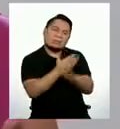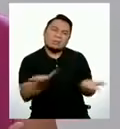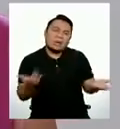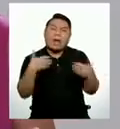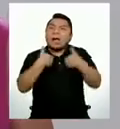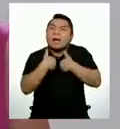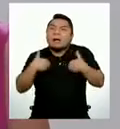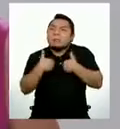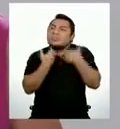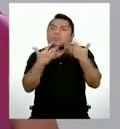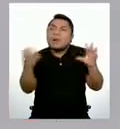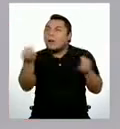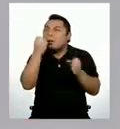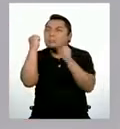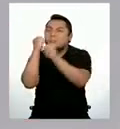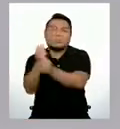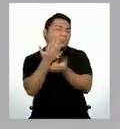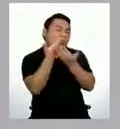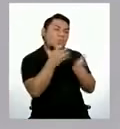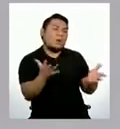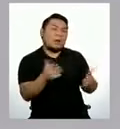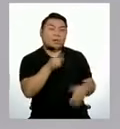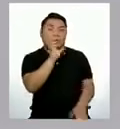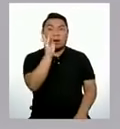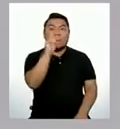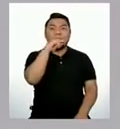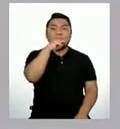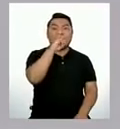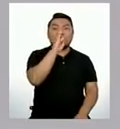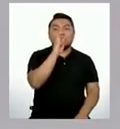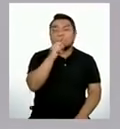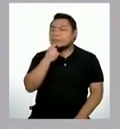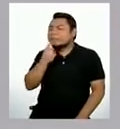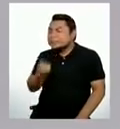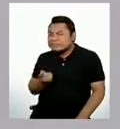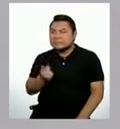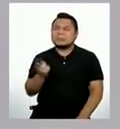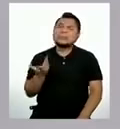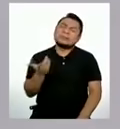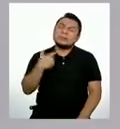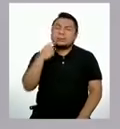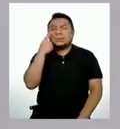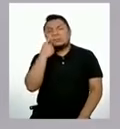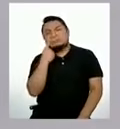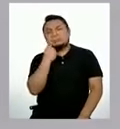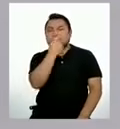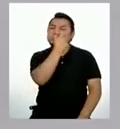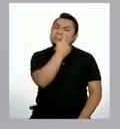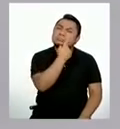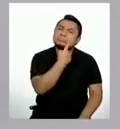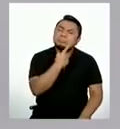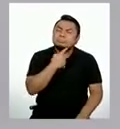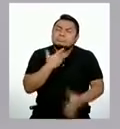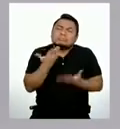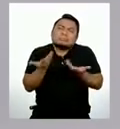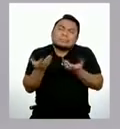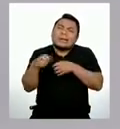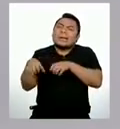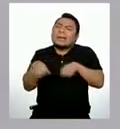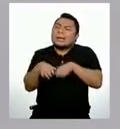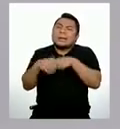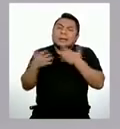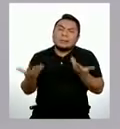hay animales para cazar. A lo que la esposa le contestó con voz llorosa. Y ahora, ¿qué haremos?